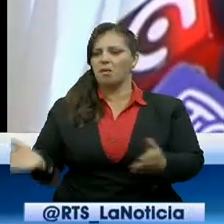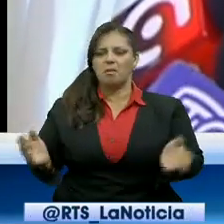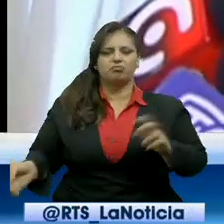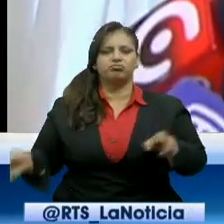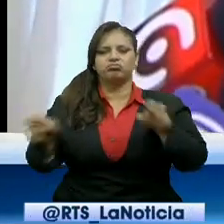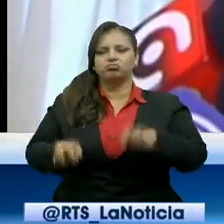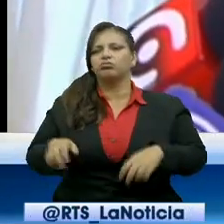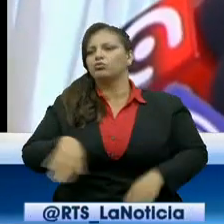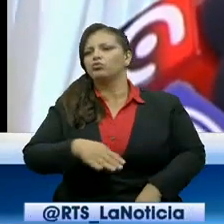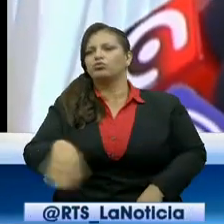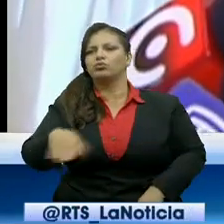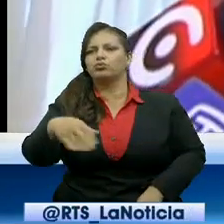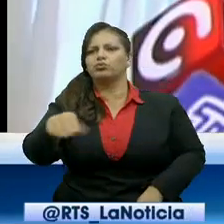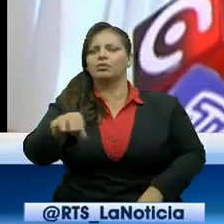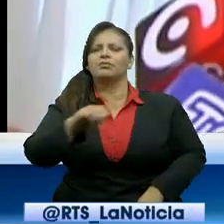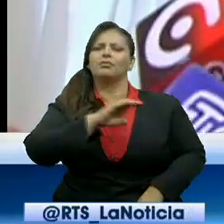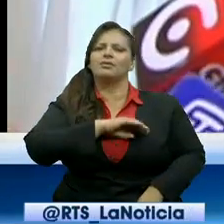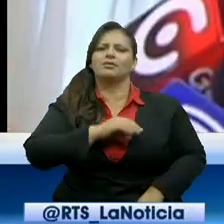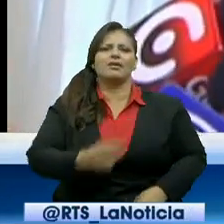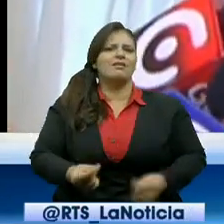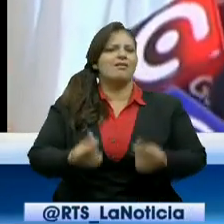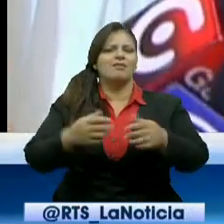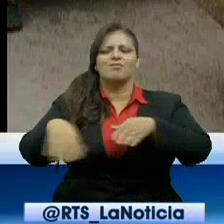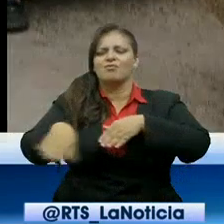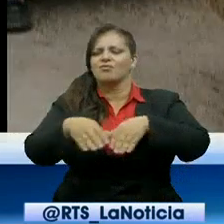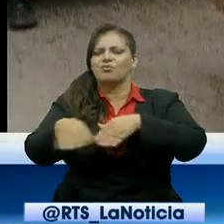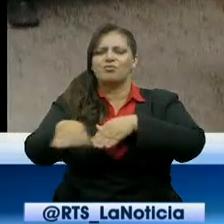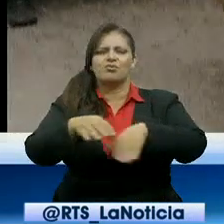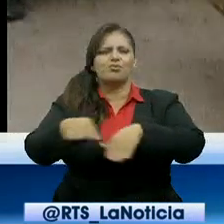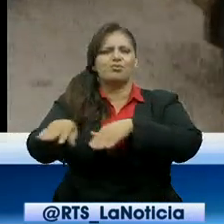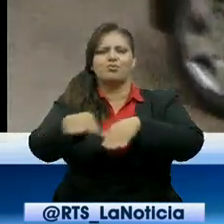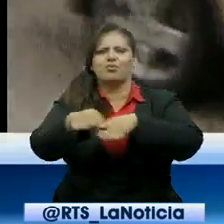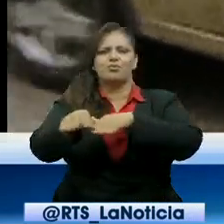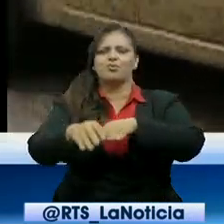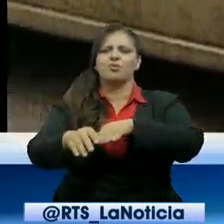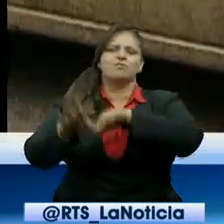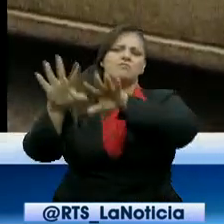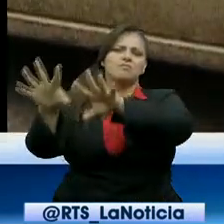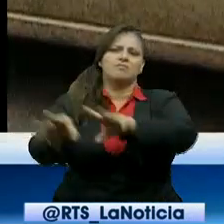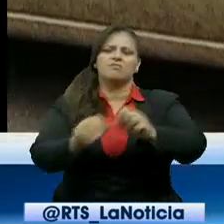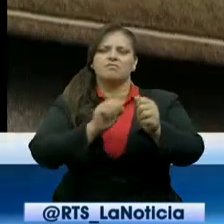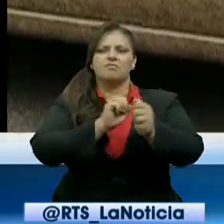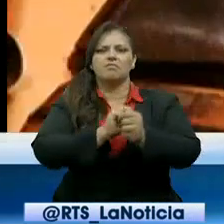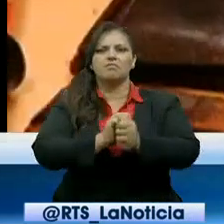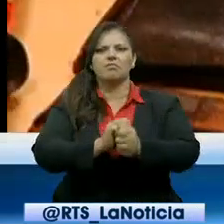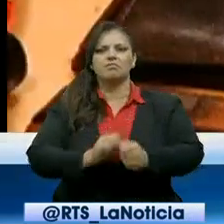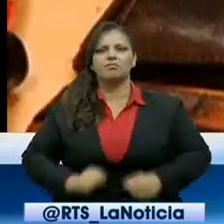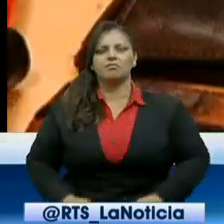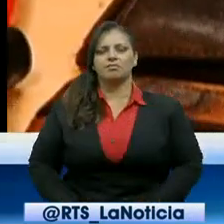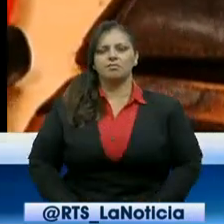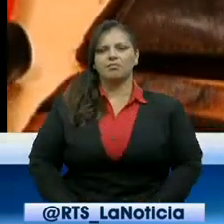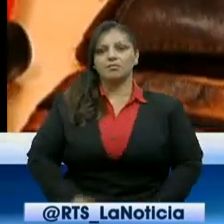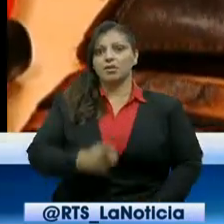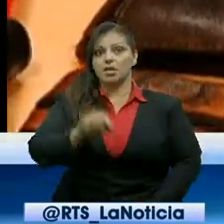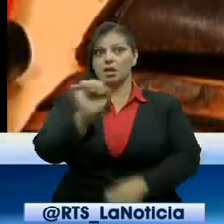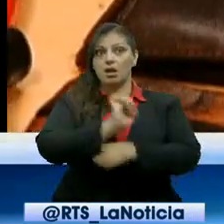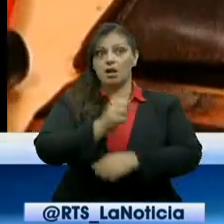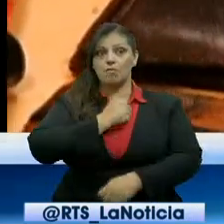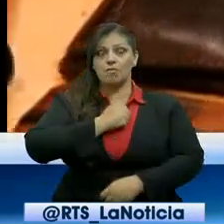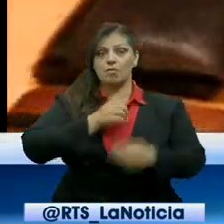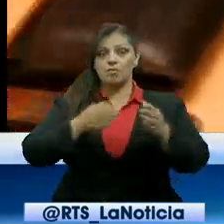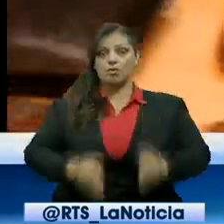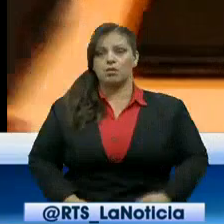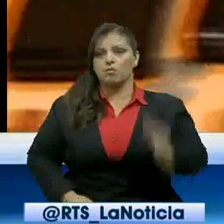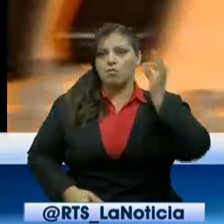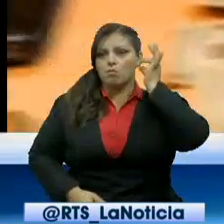vehículo y se procede a la persecución. Siguiendo con las investigaciones del suceso, la propietaria del vehículo no quiso